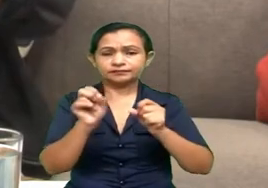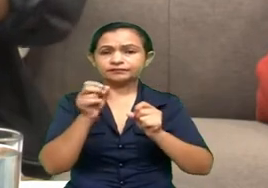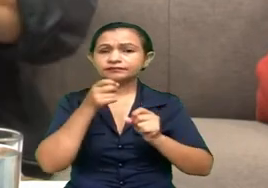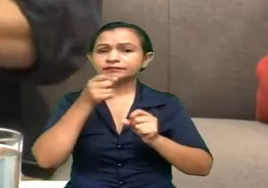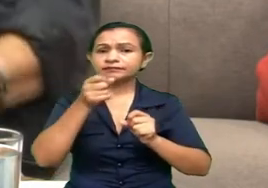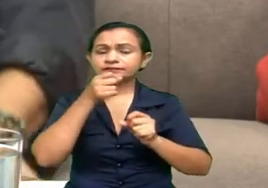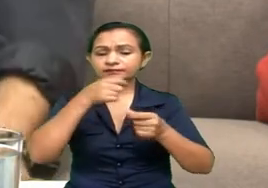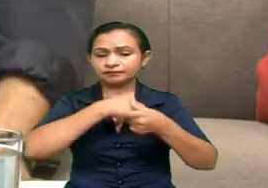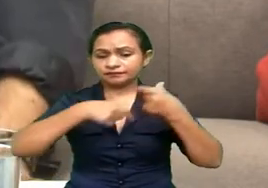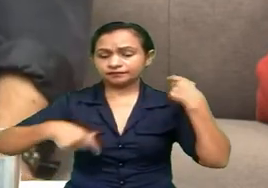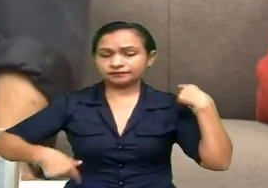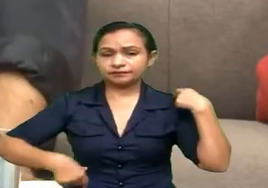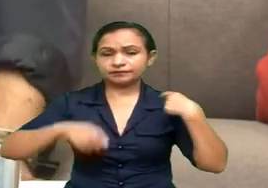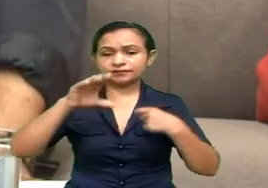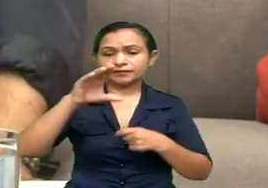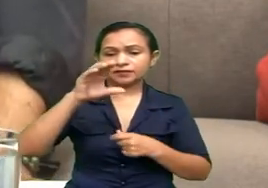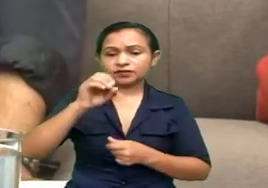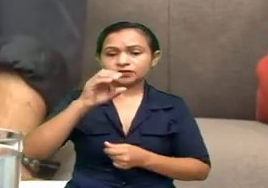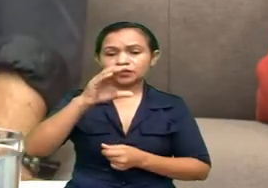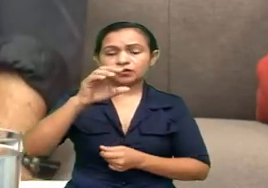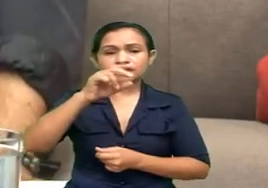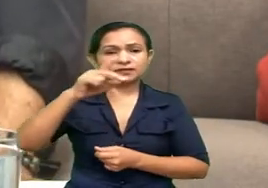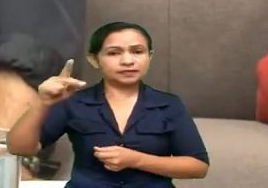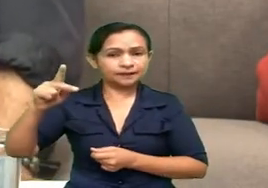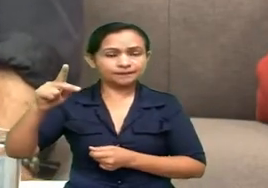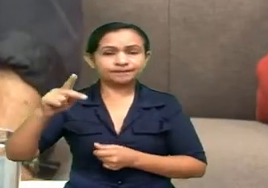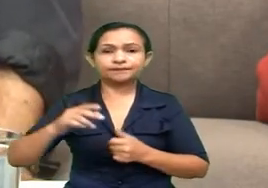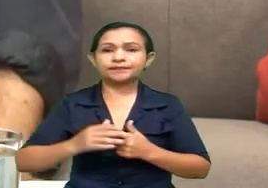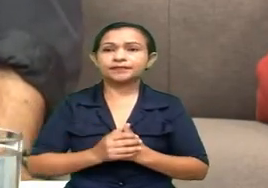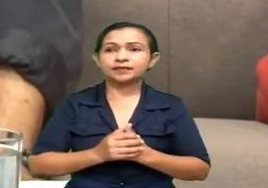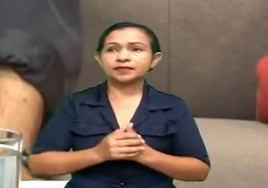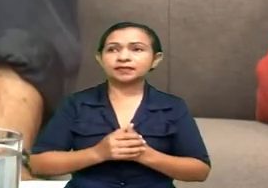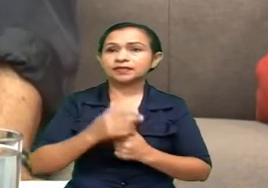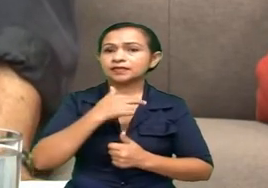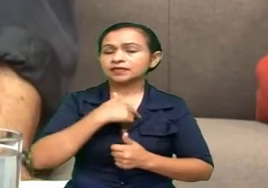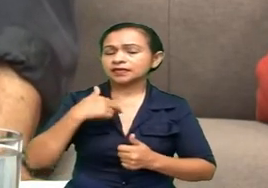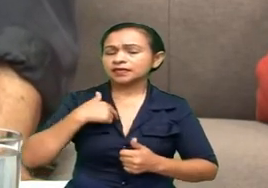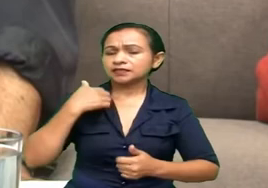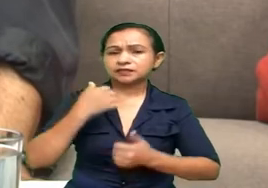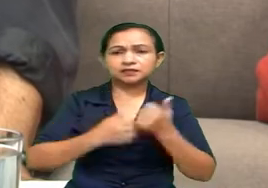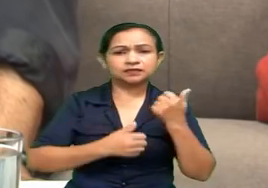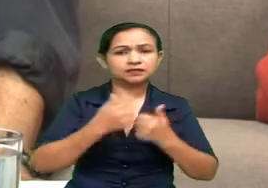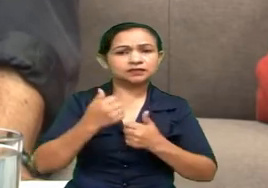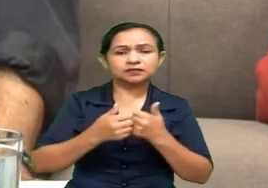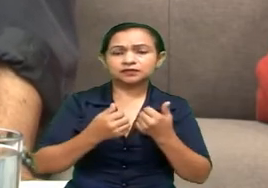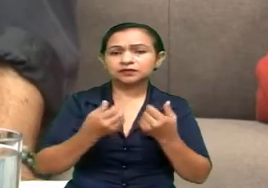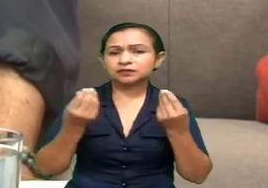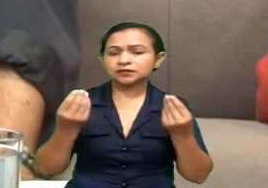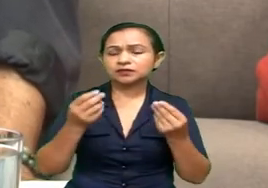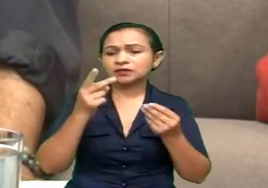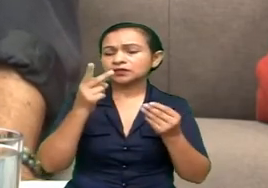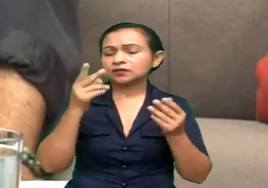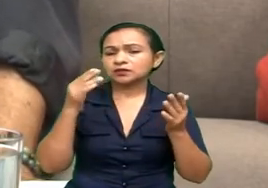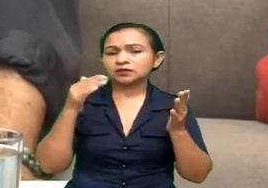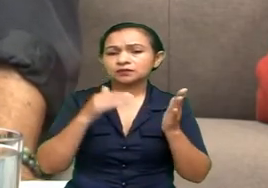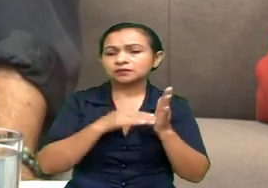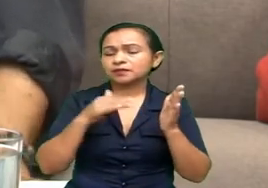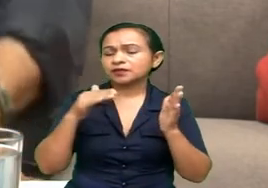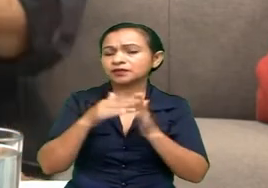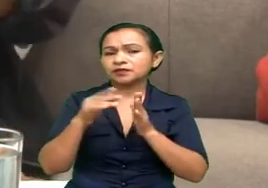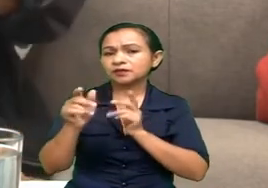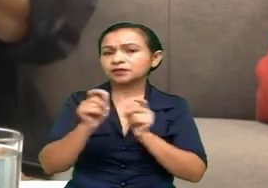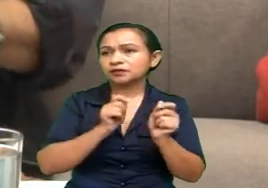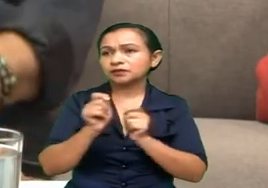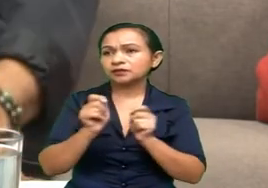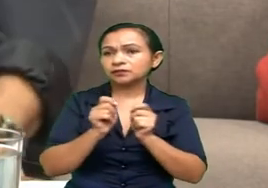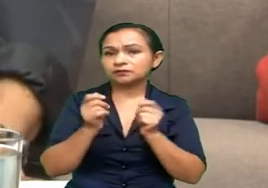del presidente del COSEP, que aquí se dañó, dice, 2,000 y pico millones de dólares. Pero si quienes